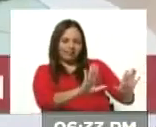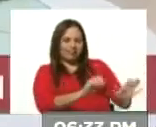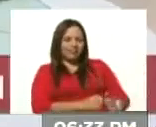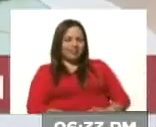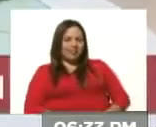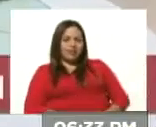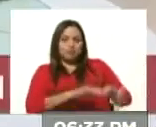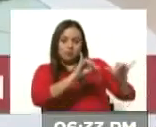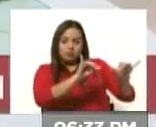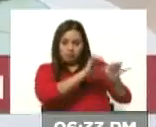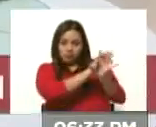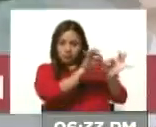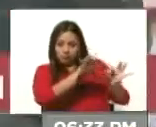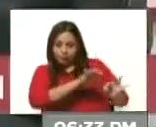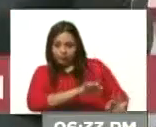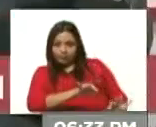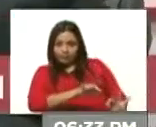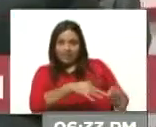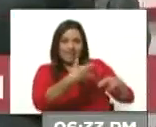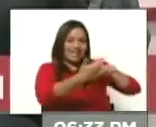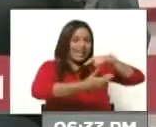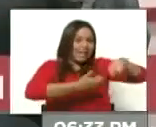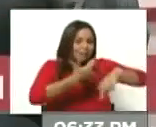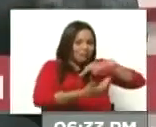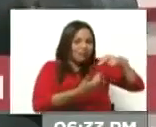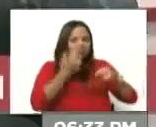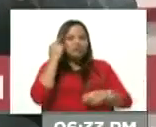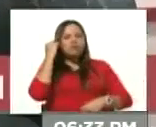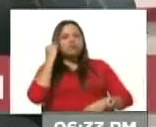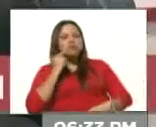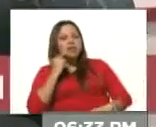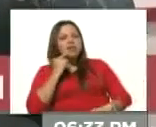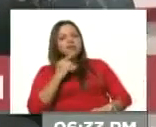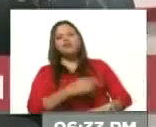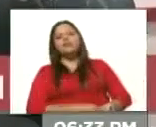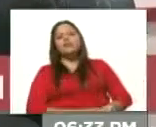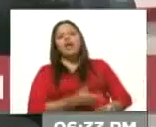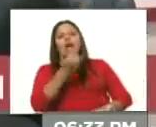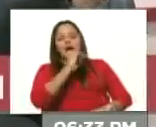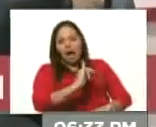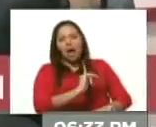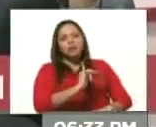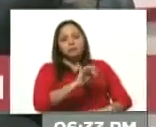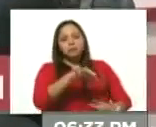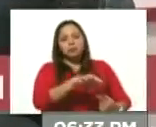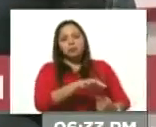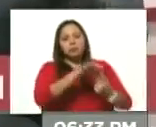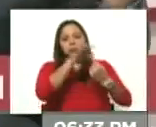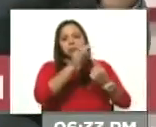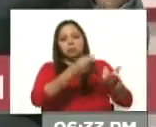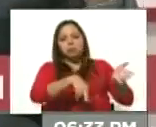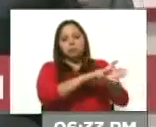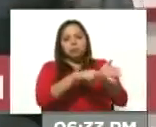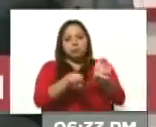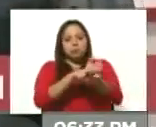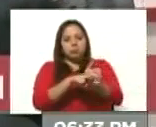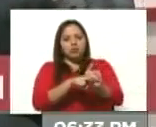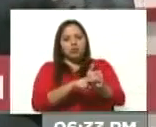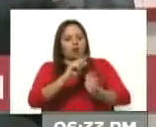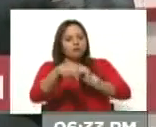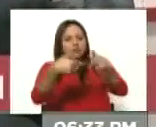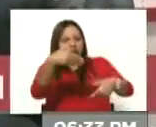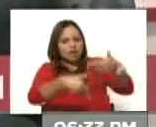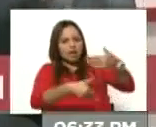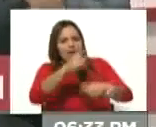de la misma manera la revolución bolivariana si bien es favorita para repetir en las próximas elecciones presidenciales